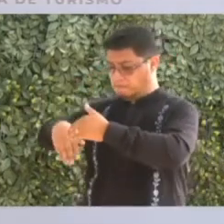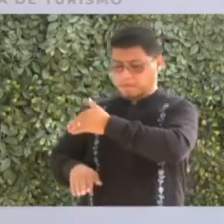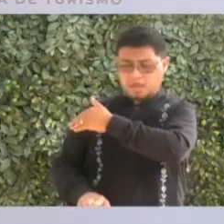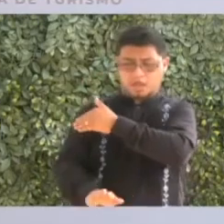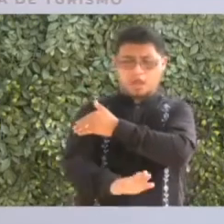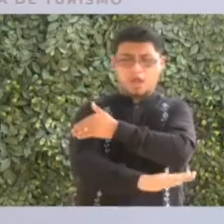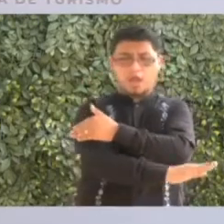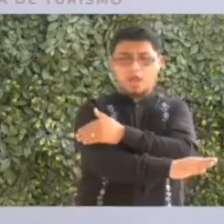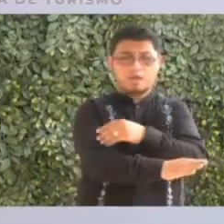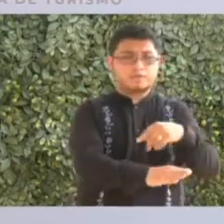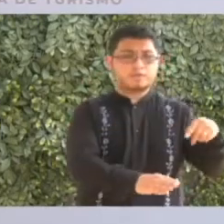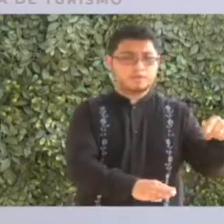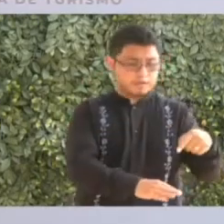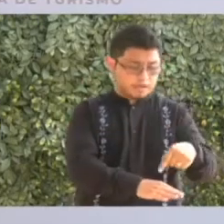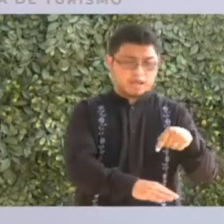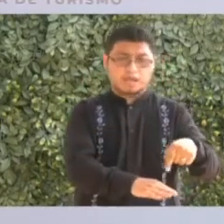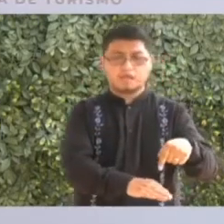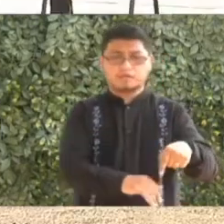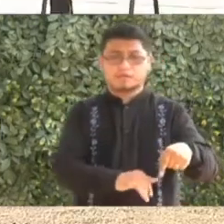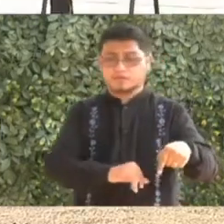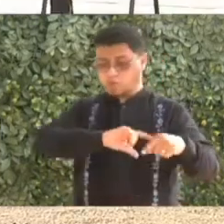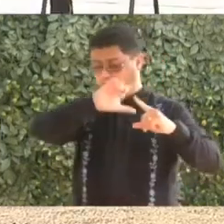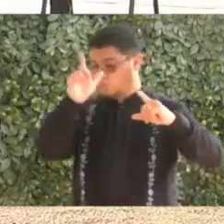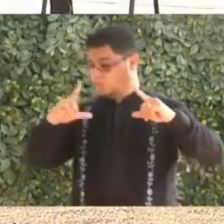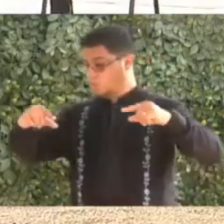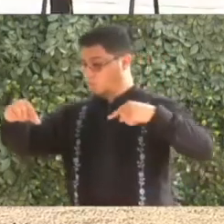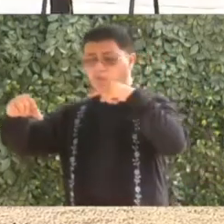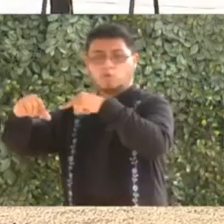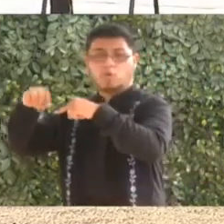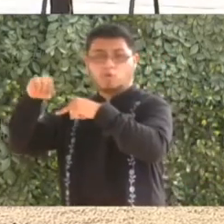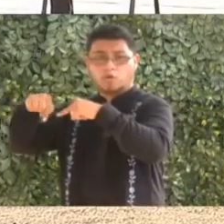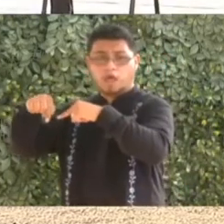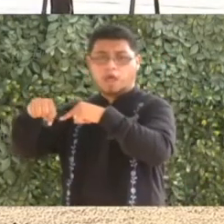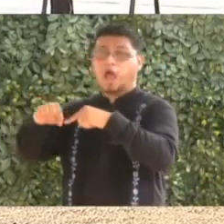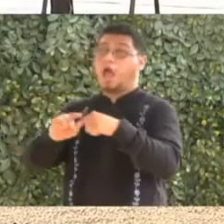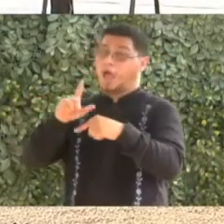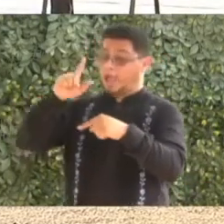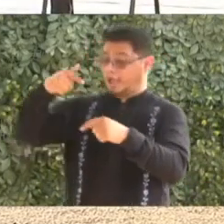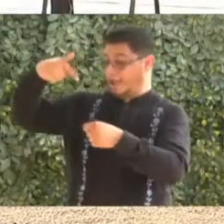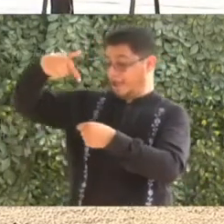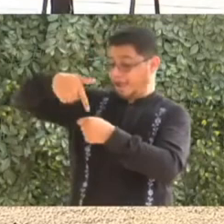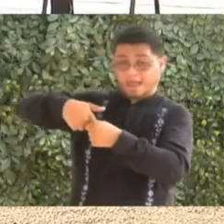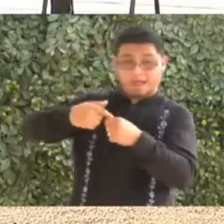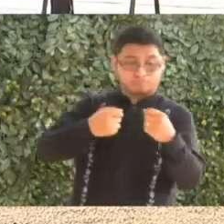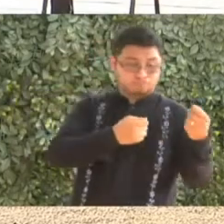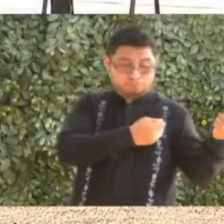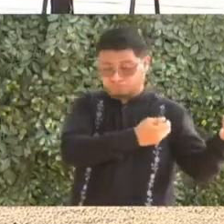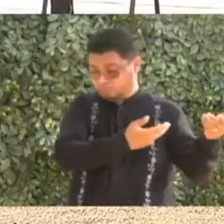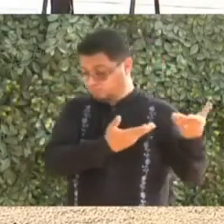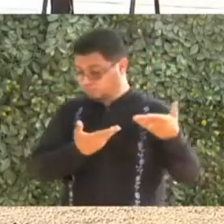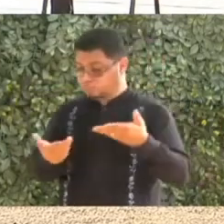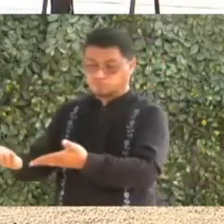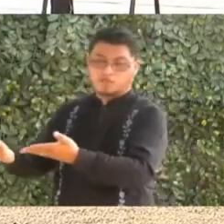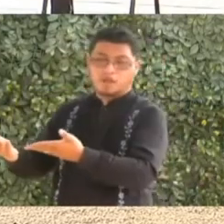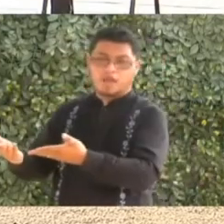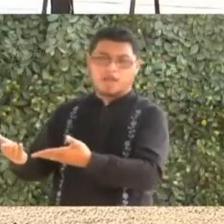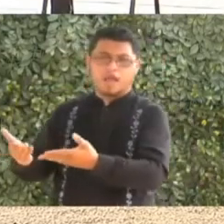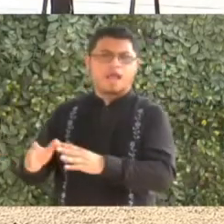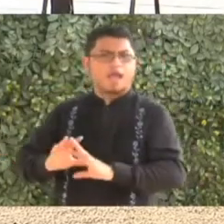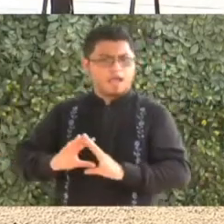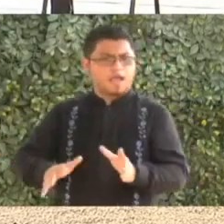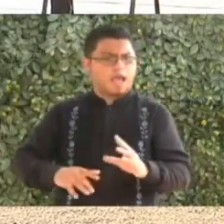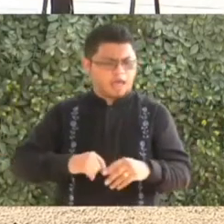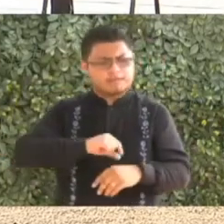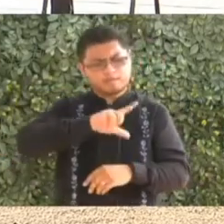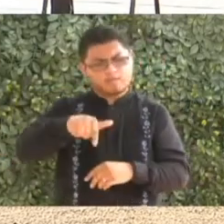gasoducto que viene del sureste, que le va a traer gas a la península, que ya vamos a